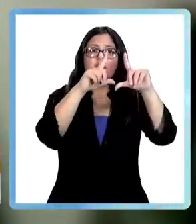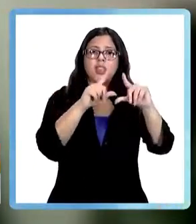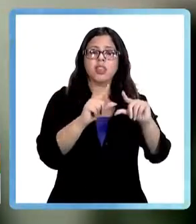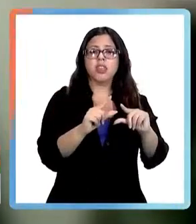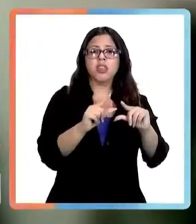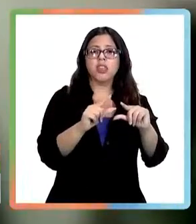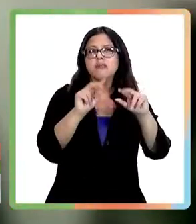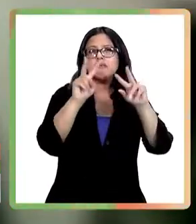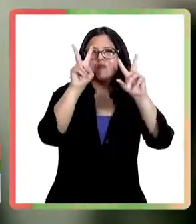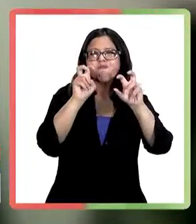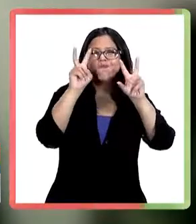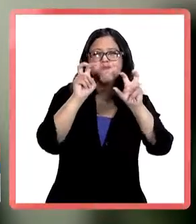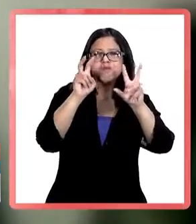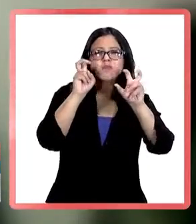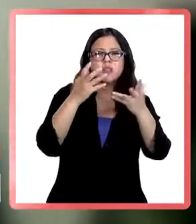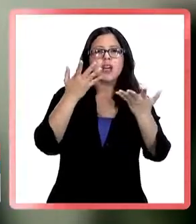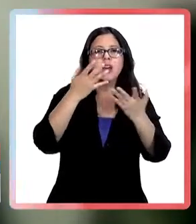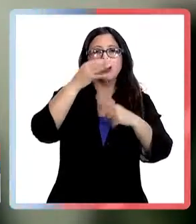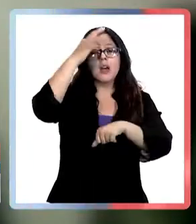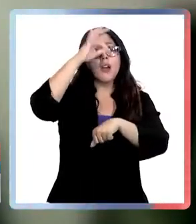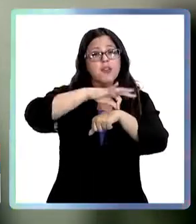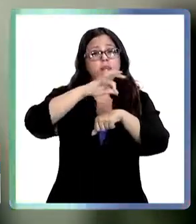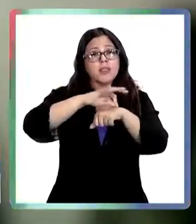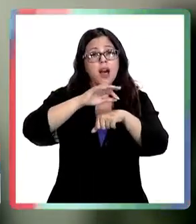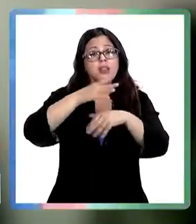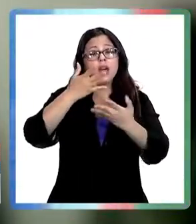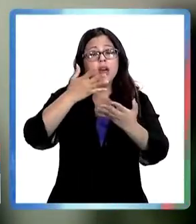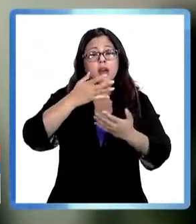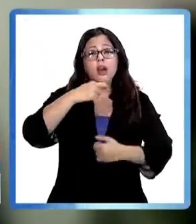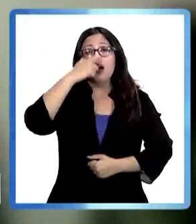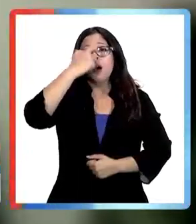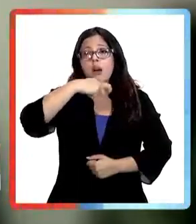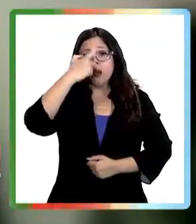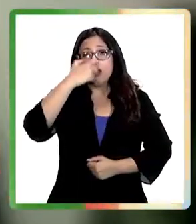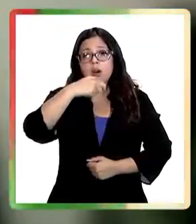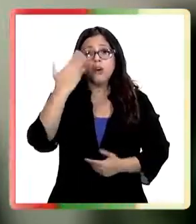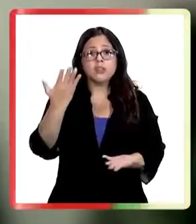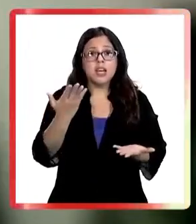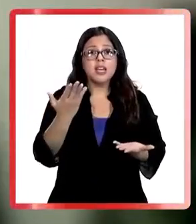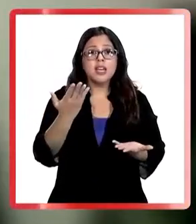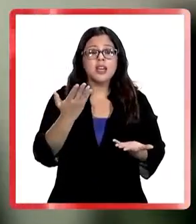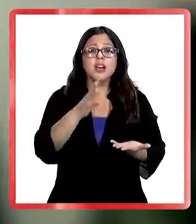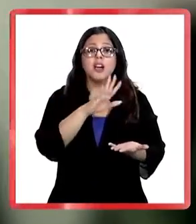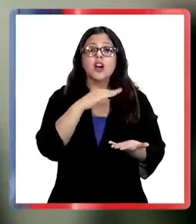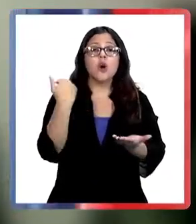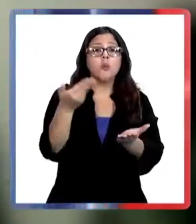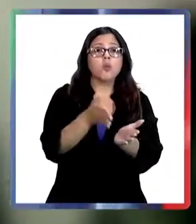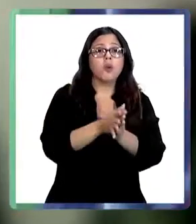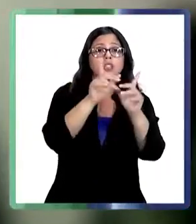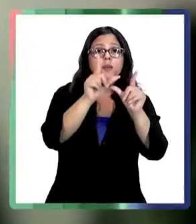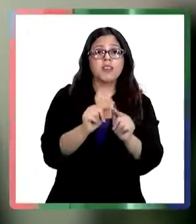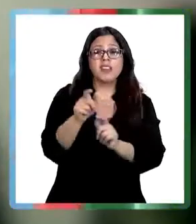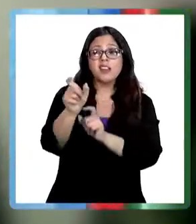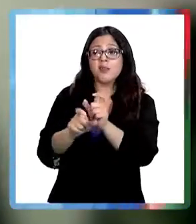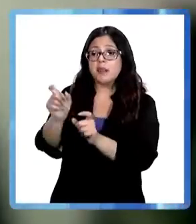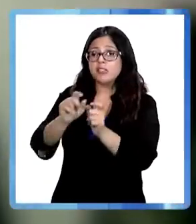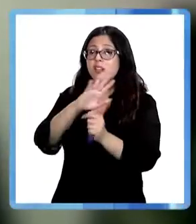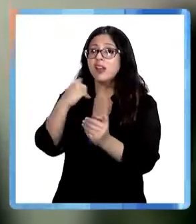gripe, un cuadro respiratorio alto o bajo, con mortalidad que es importante. Cada persona que